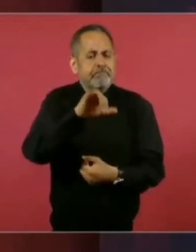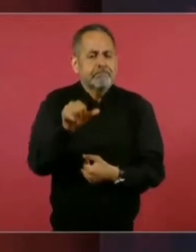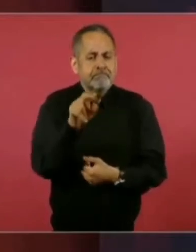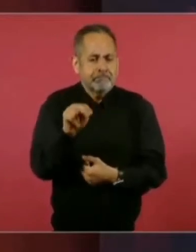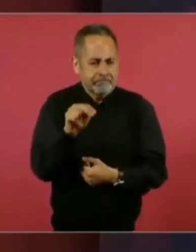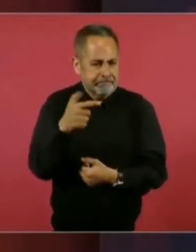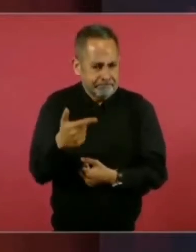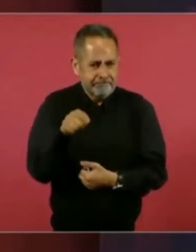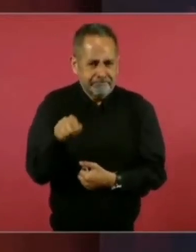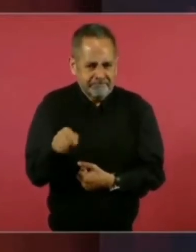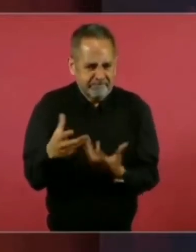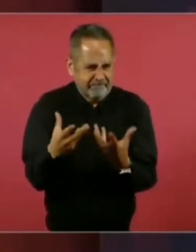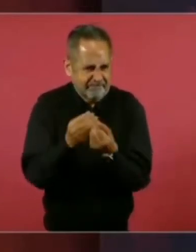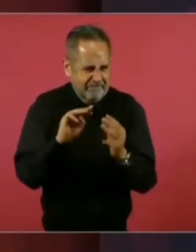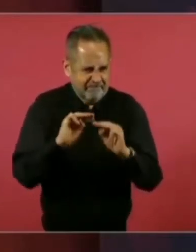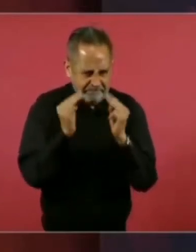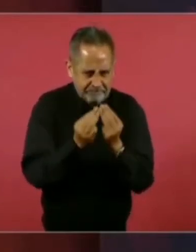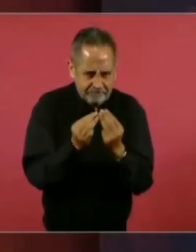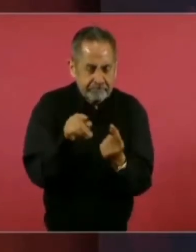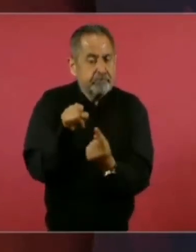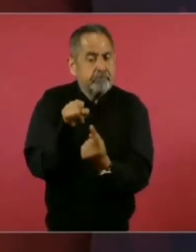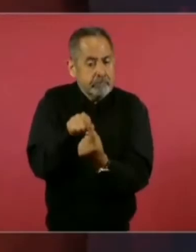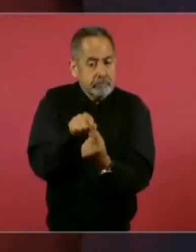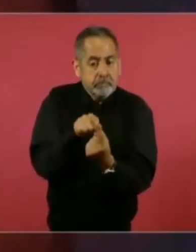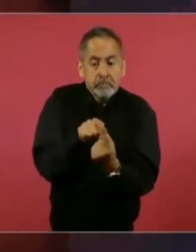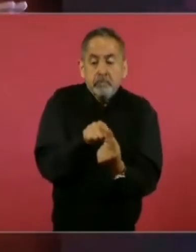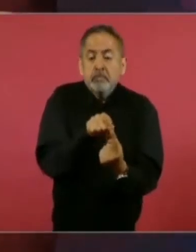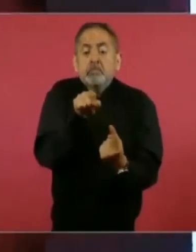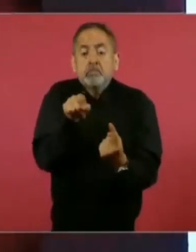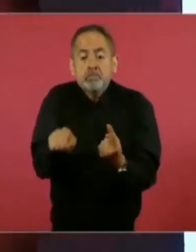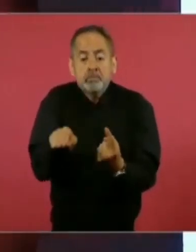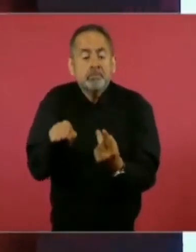Generación, uno de los miembros del grupo